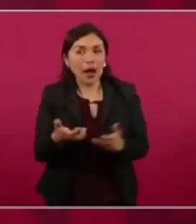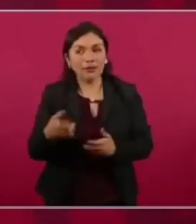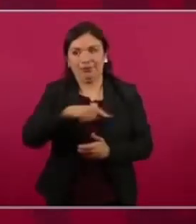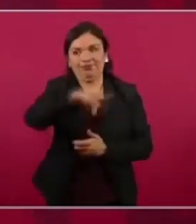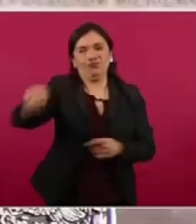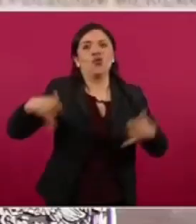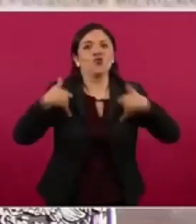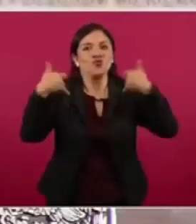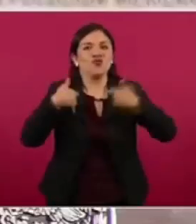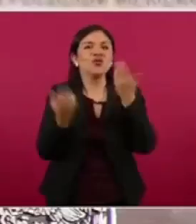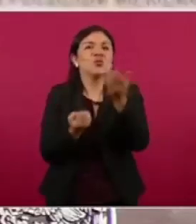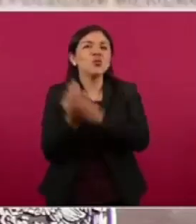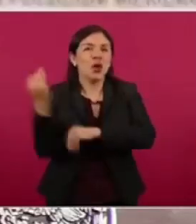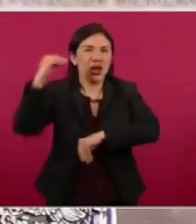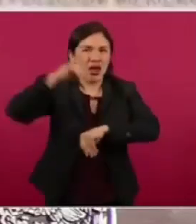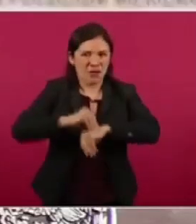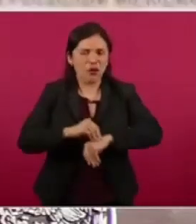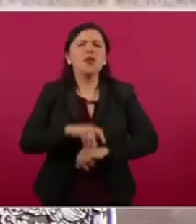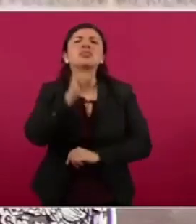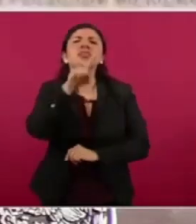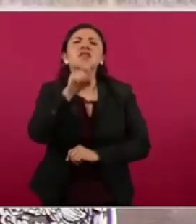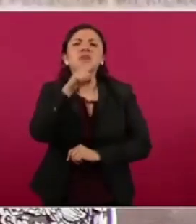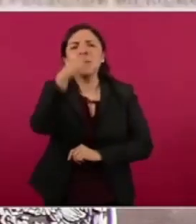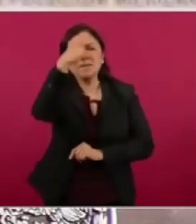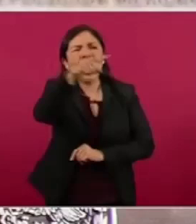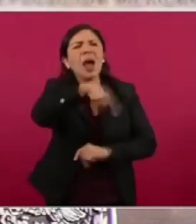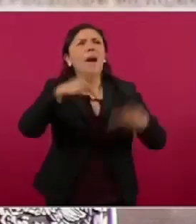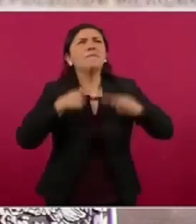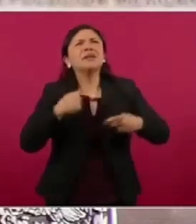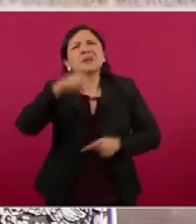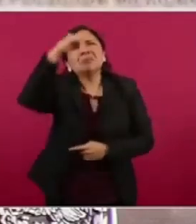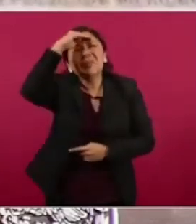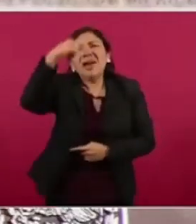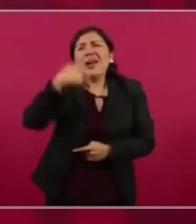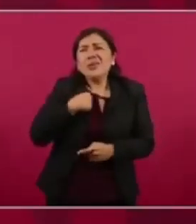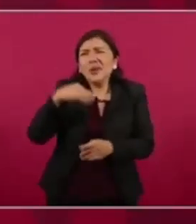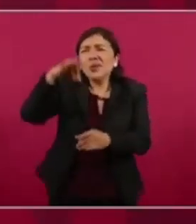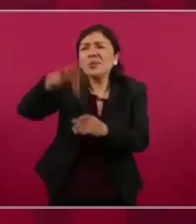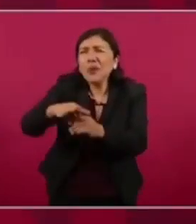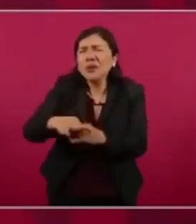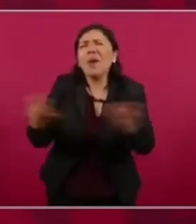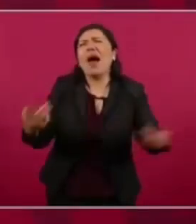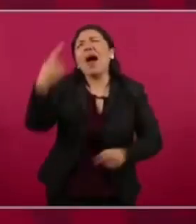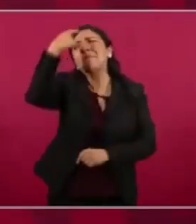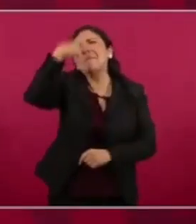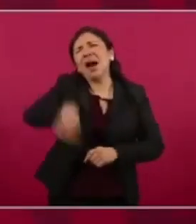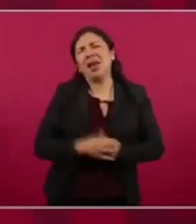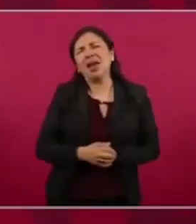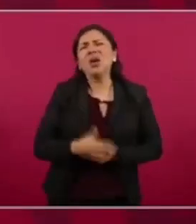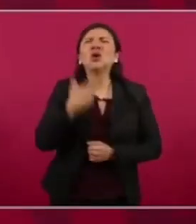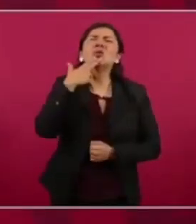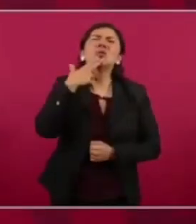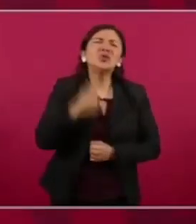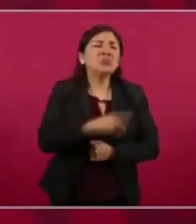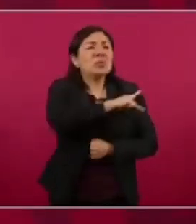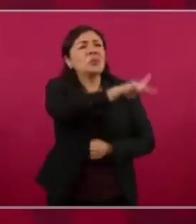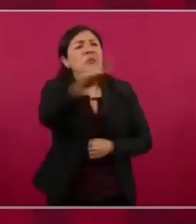jóvenes. Y para los que dicen, ¿para qué voy a votar si todos son iguales?